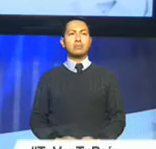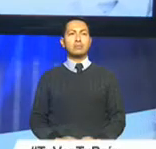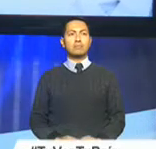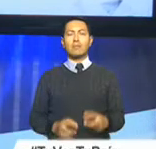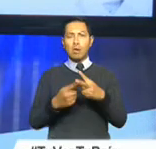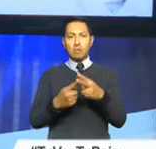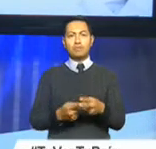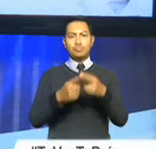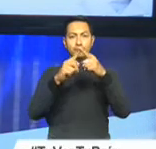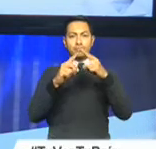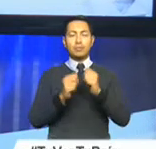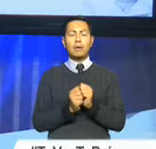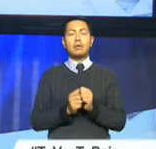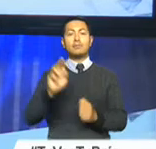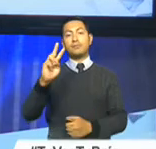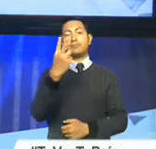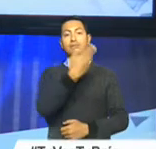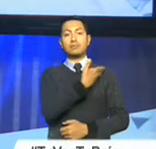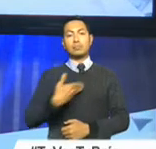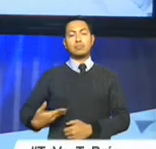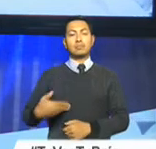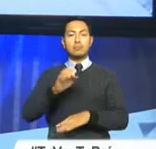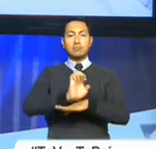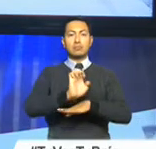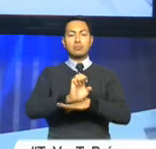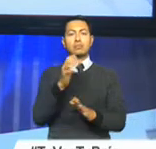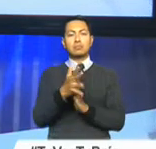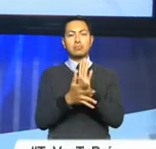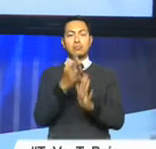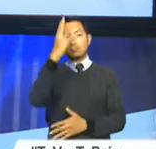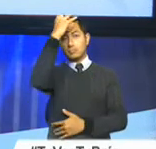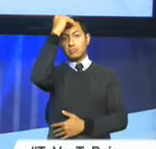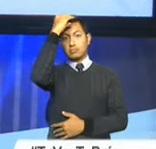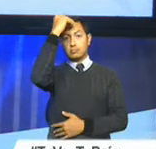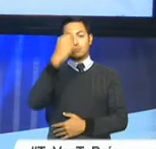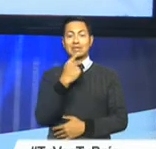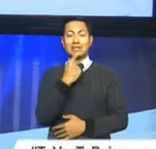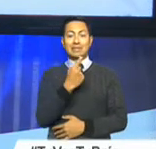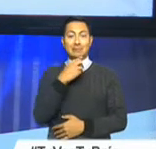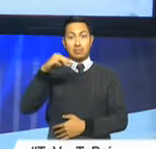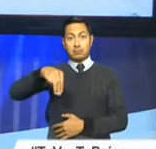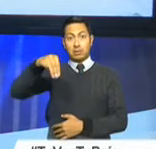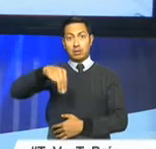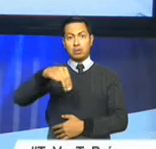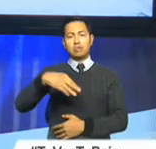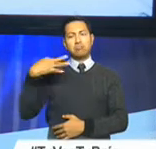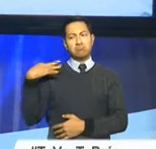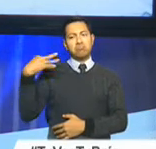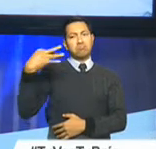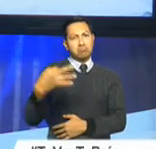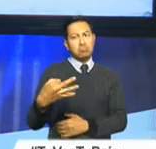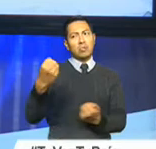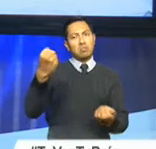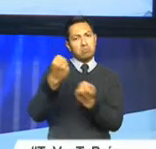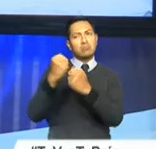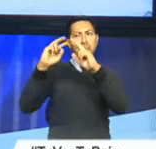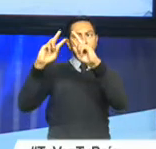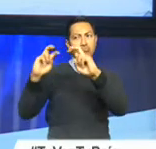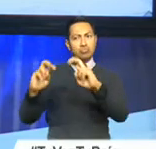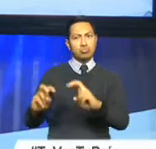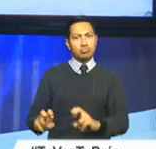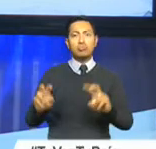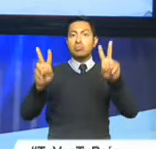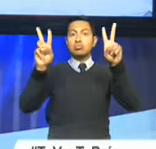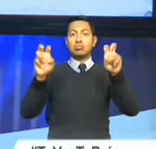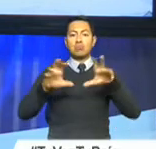Iniciamos contándoles que el vicepresidente de la República, Jorge Glass, ratificó este martes su voluntad de apoyar todas las investigaciones en marcha por el caso